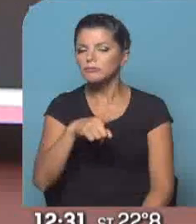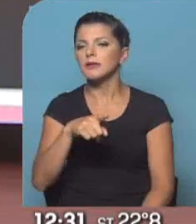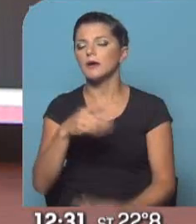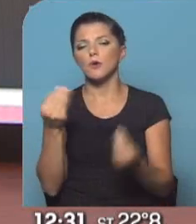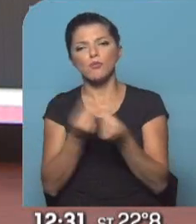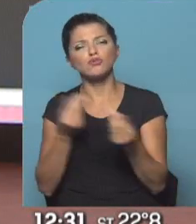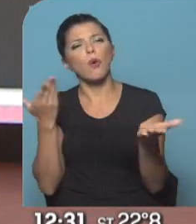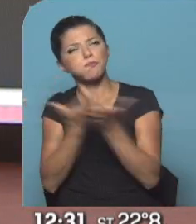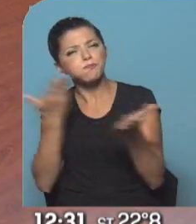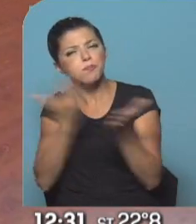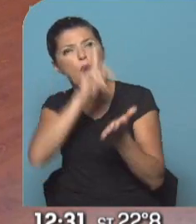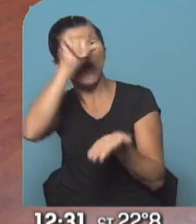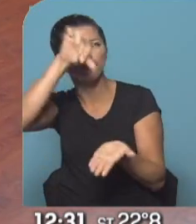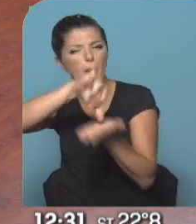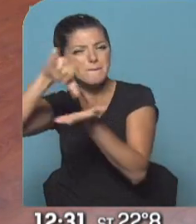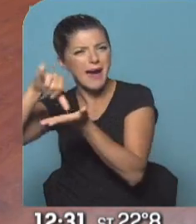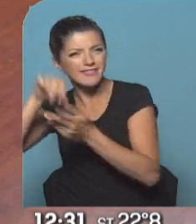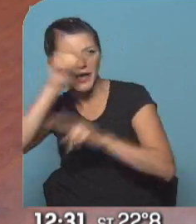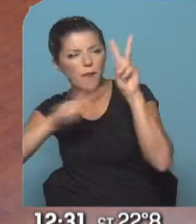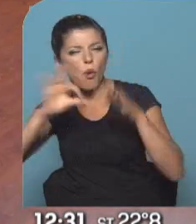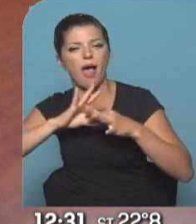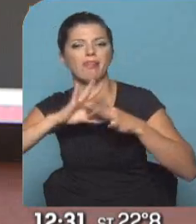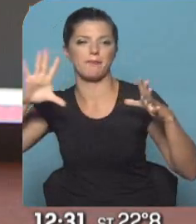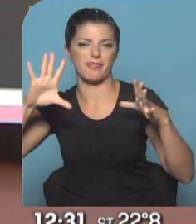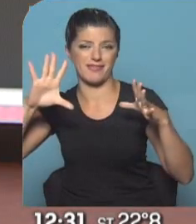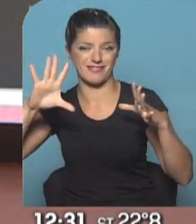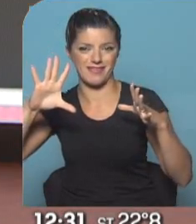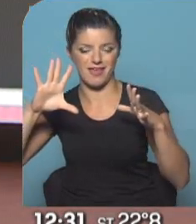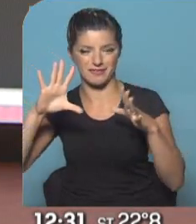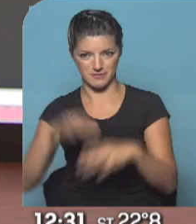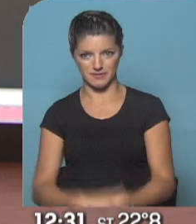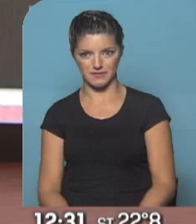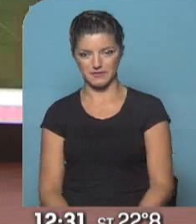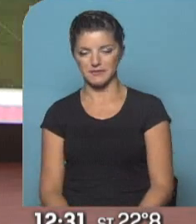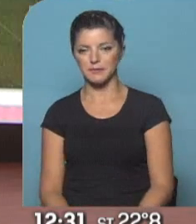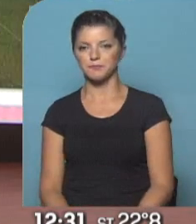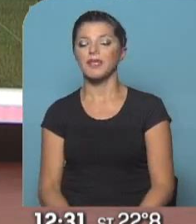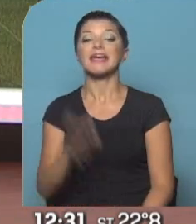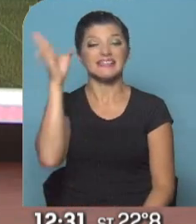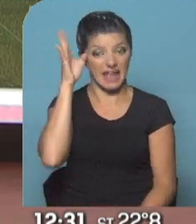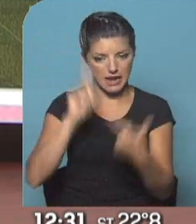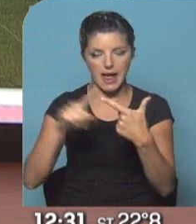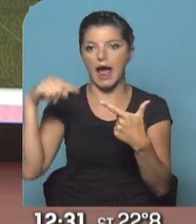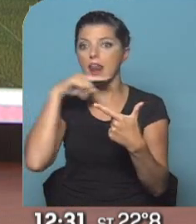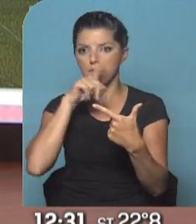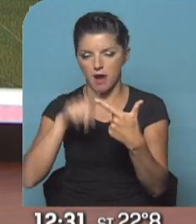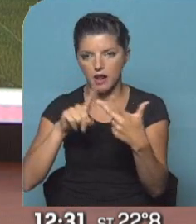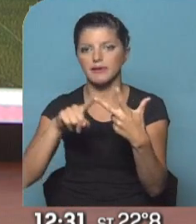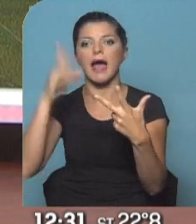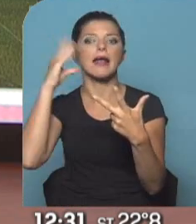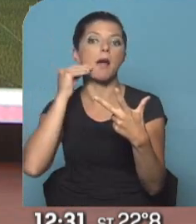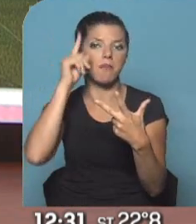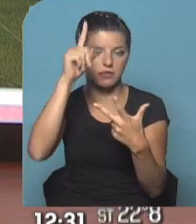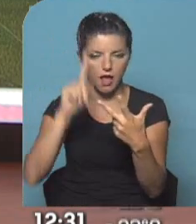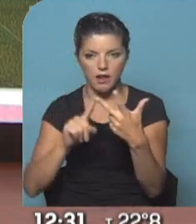reclamos independentistas o secesionistas, según cómo se mire, en diferentes países de Europa, en Italia, en Alemania, en Gran